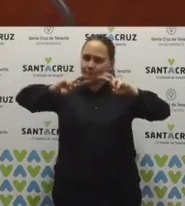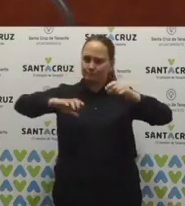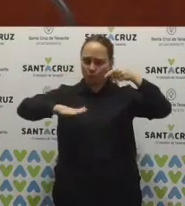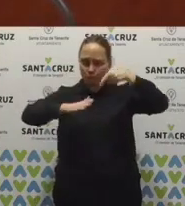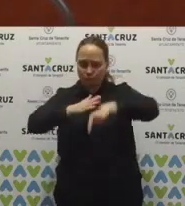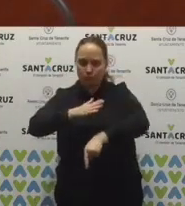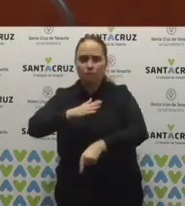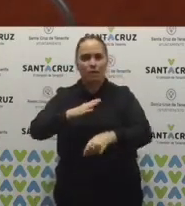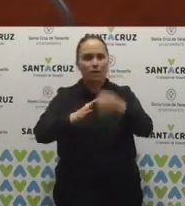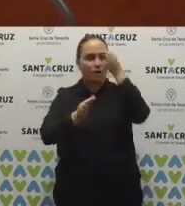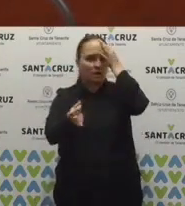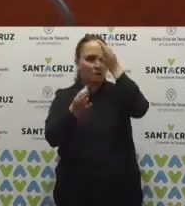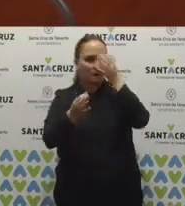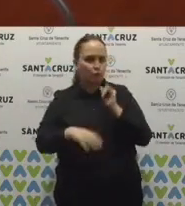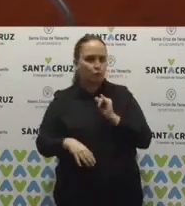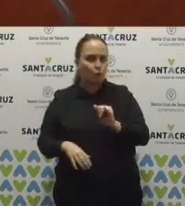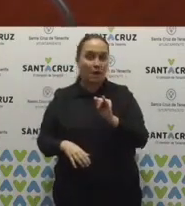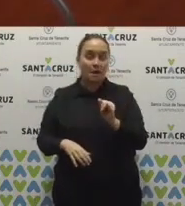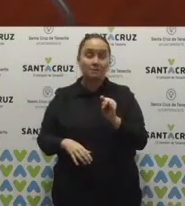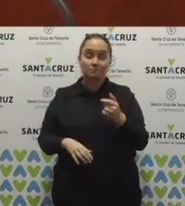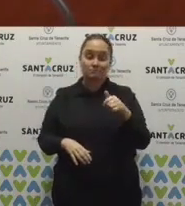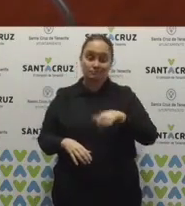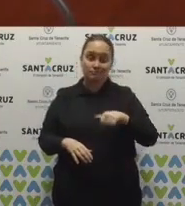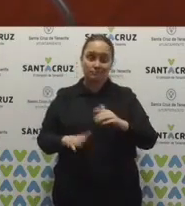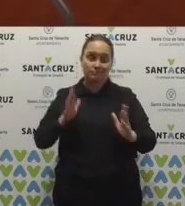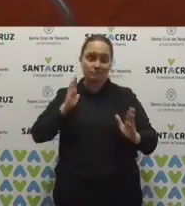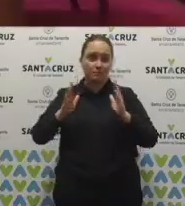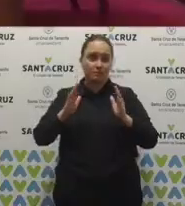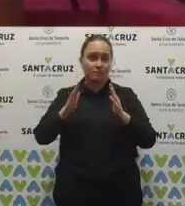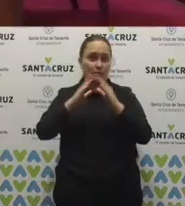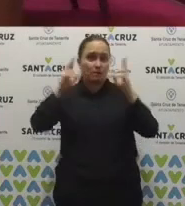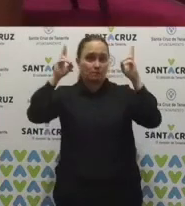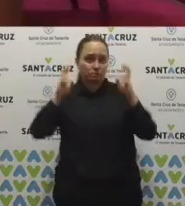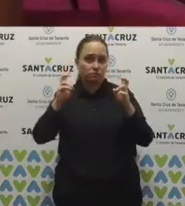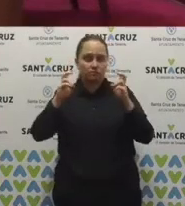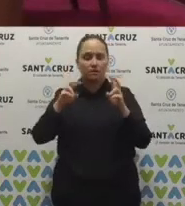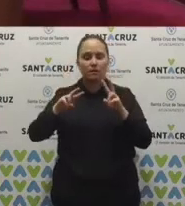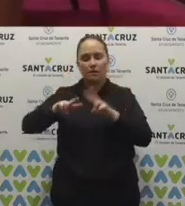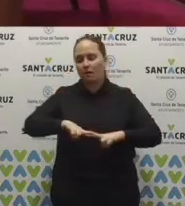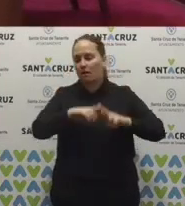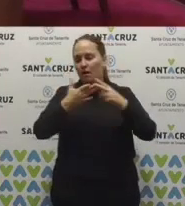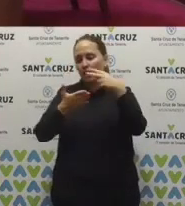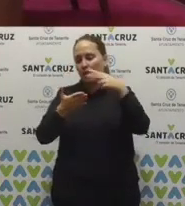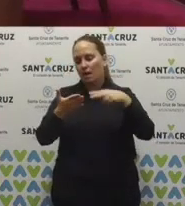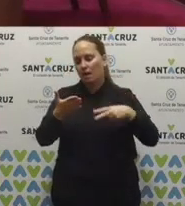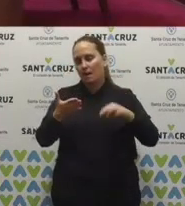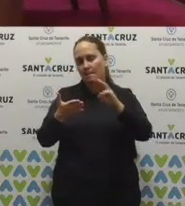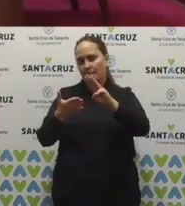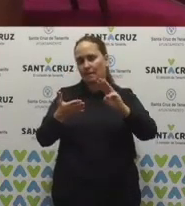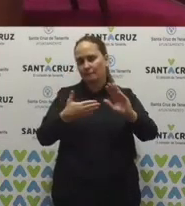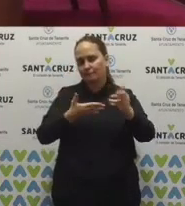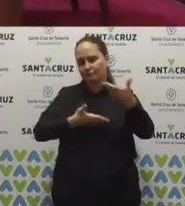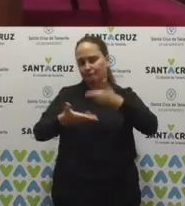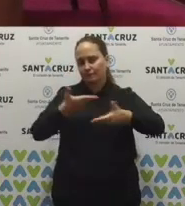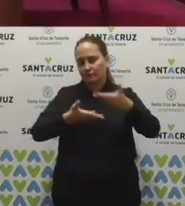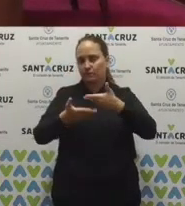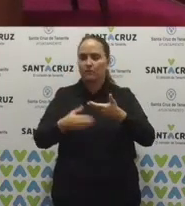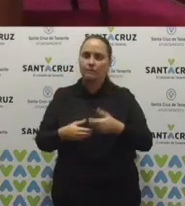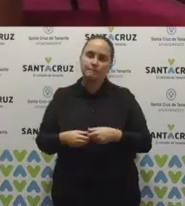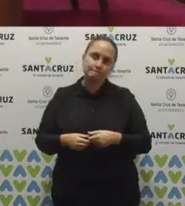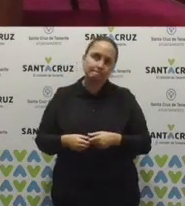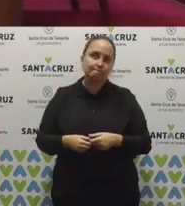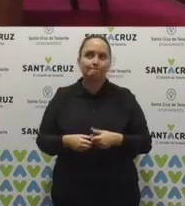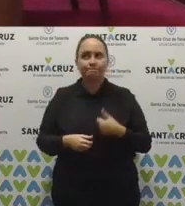mucho durante este confinamiento muchas de las medias y las propuestas que presentará el partido popular yo tendría que hubiera ustedes hubieran traído esta moción